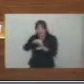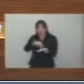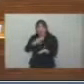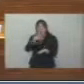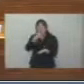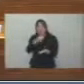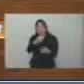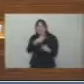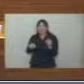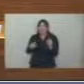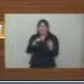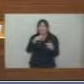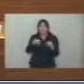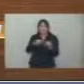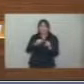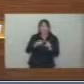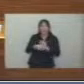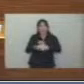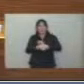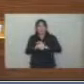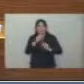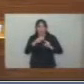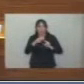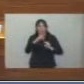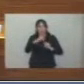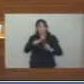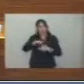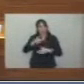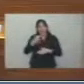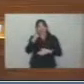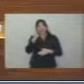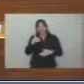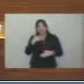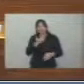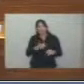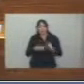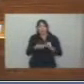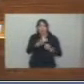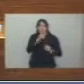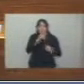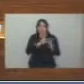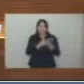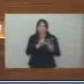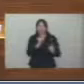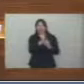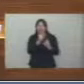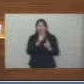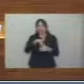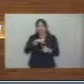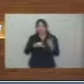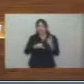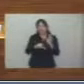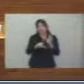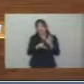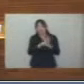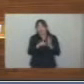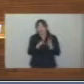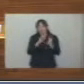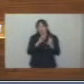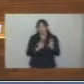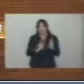de argucias políticas, a ver si consigo meterle un gol al Gobierno y que no saque adelante un proyecto determinado. Y ese mismo tipo de argucias son a las que